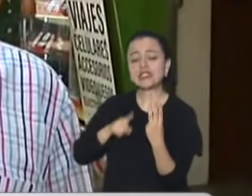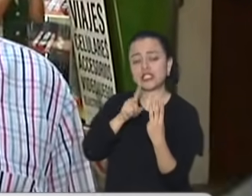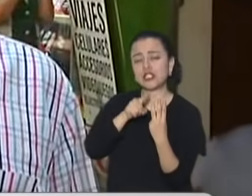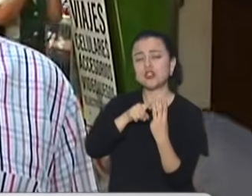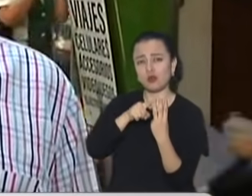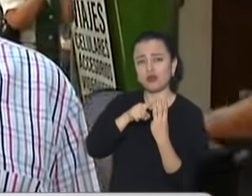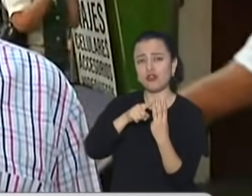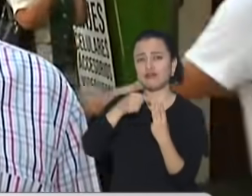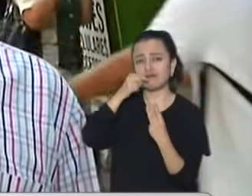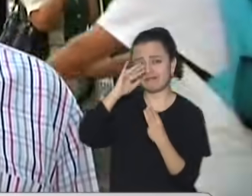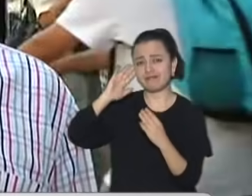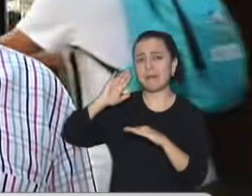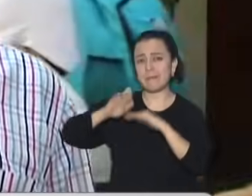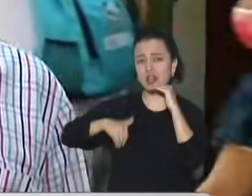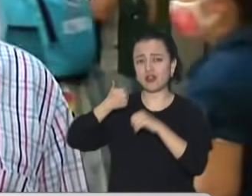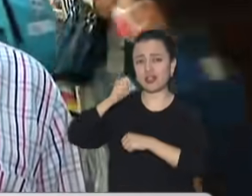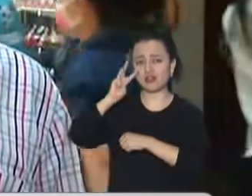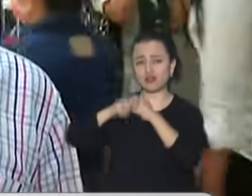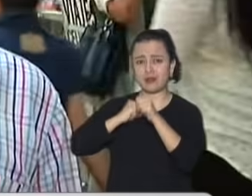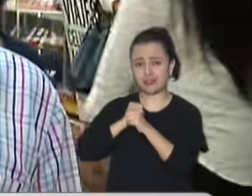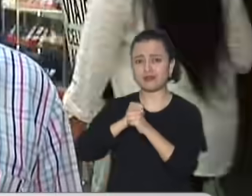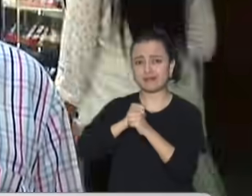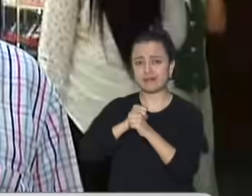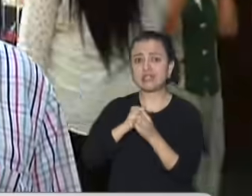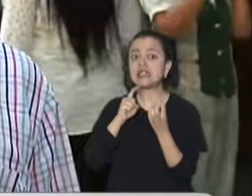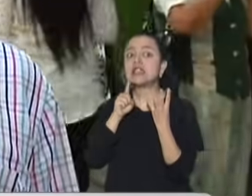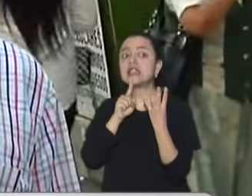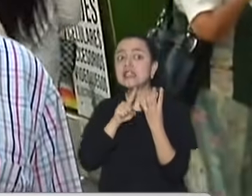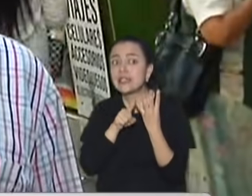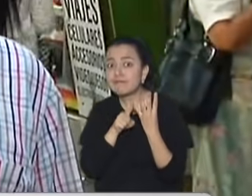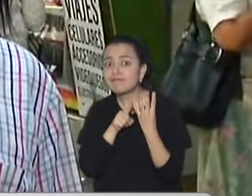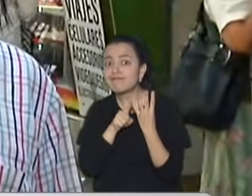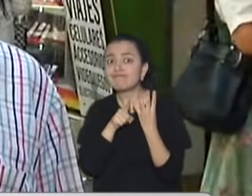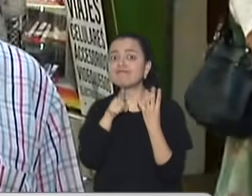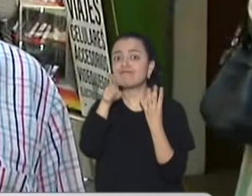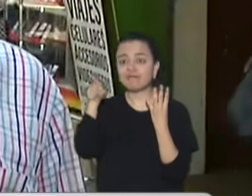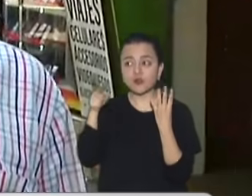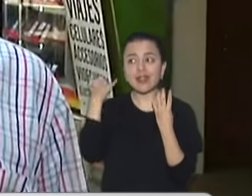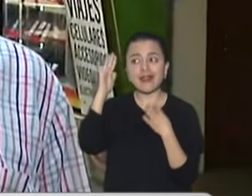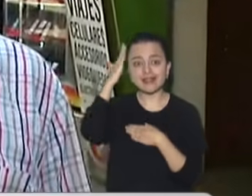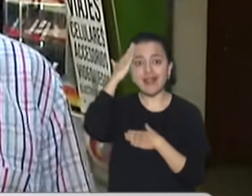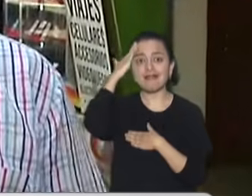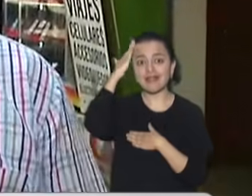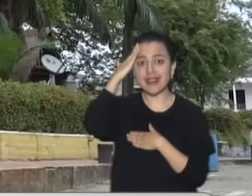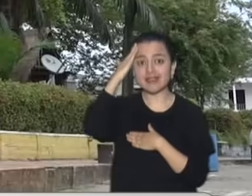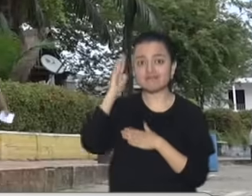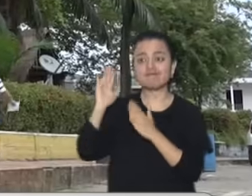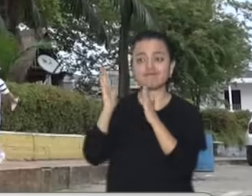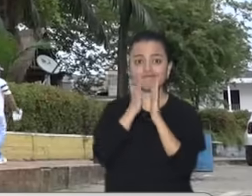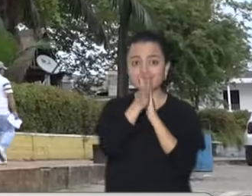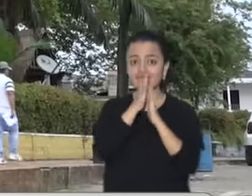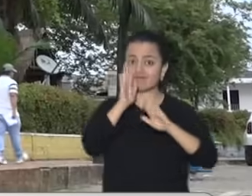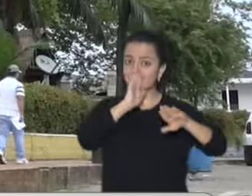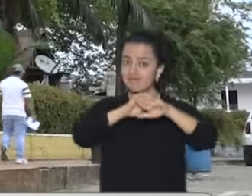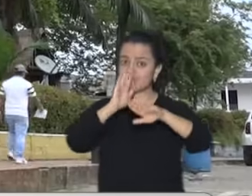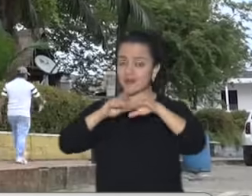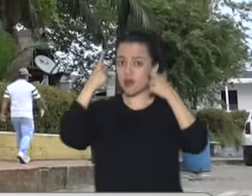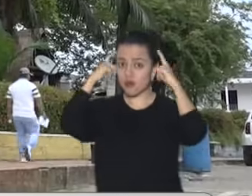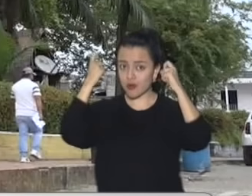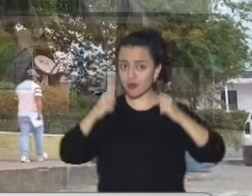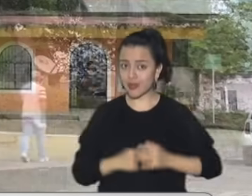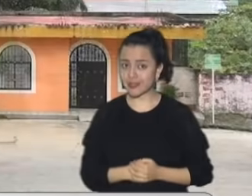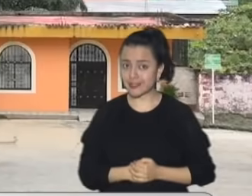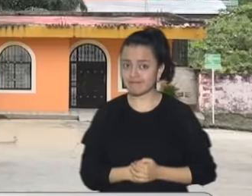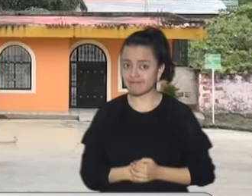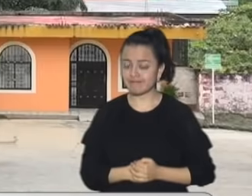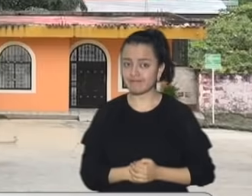edad, y esta situación, como digo, ya se había advertido en algunos informes realizados por nosotros. A esta hora, autoridades